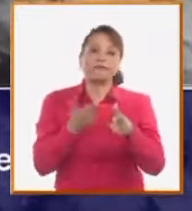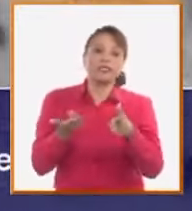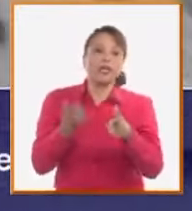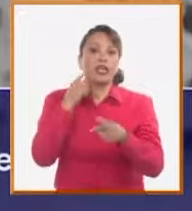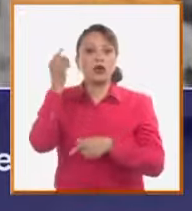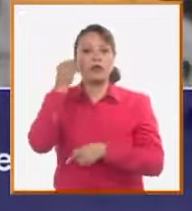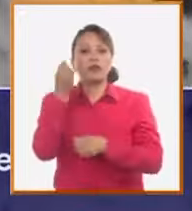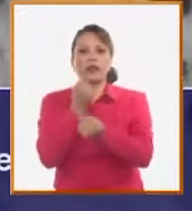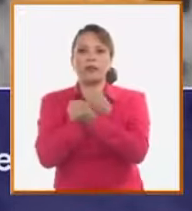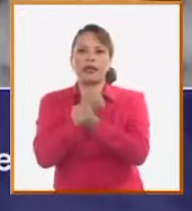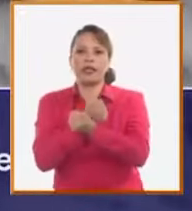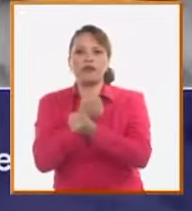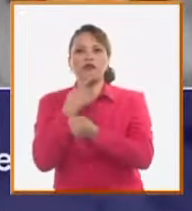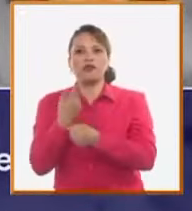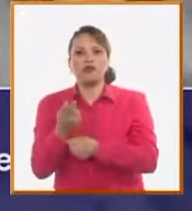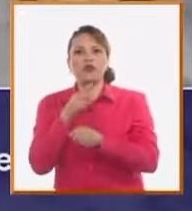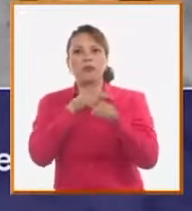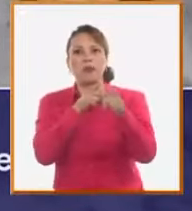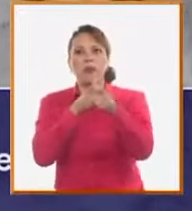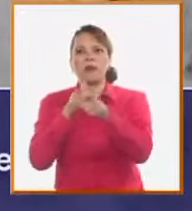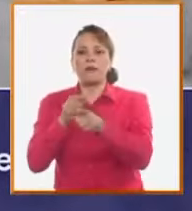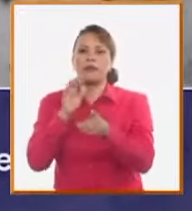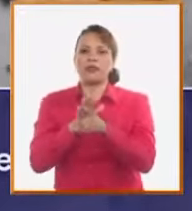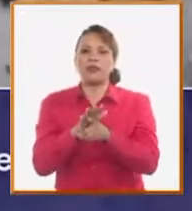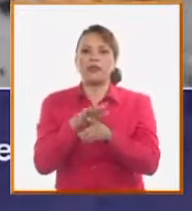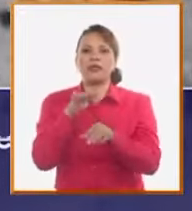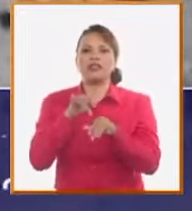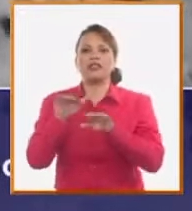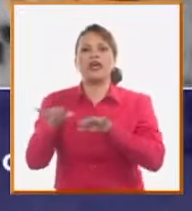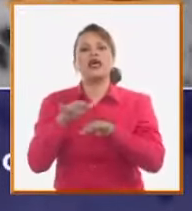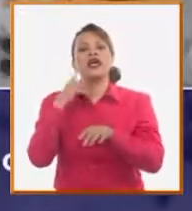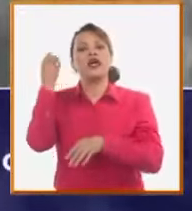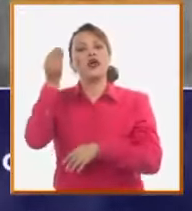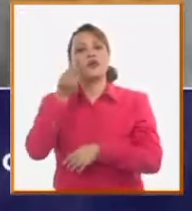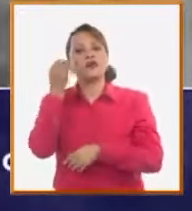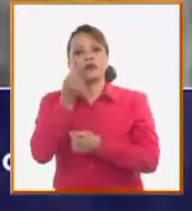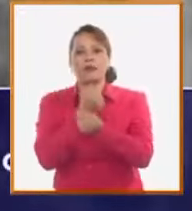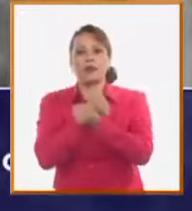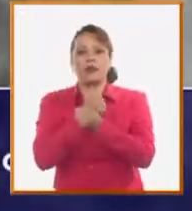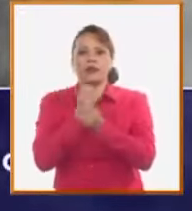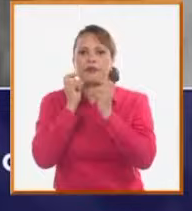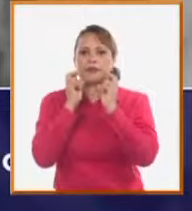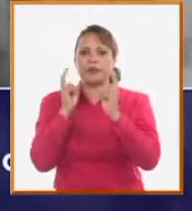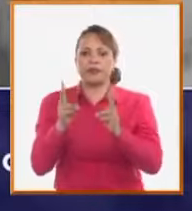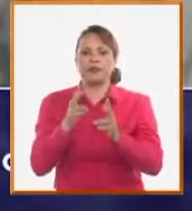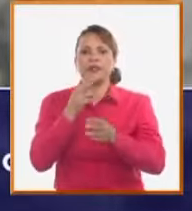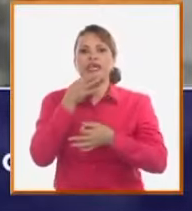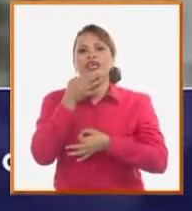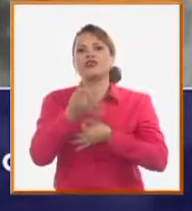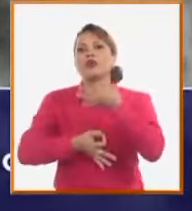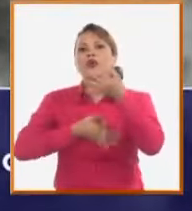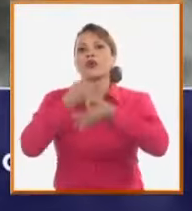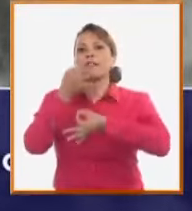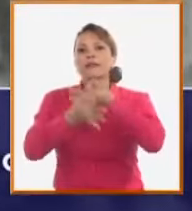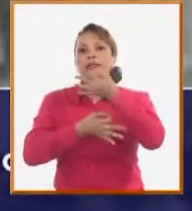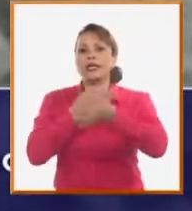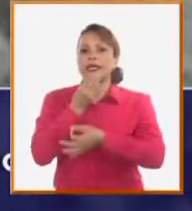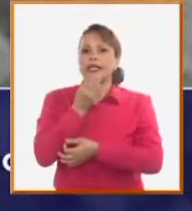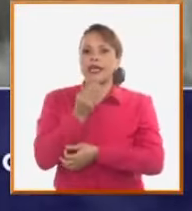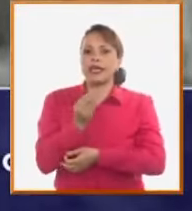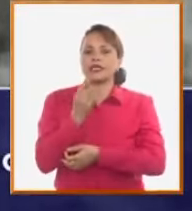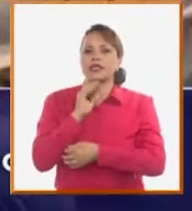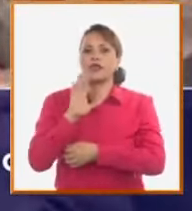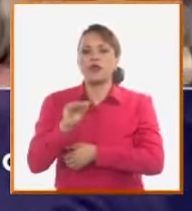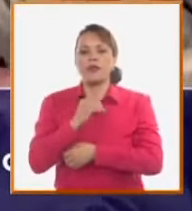en peligro, que corrían en riesgo sus vidas. Esta, como decimos, es la versión del ejército de Israel, que habla solo de heridos, mientras que las